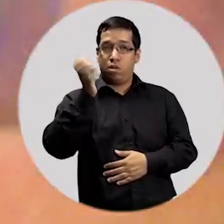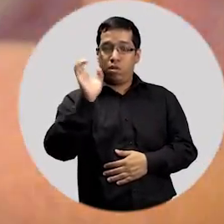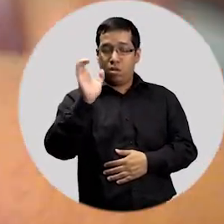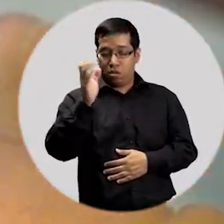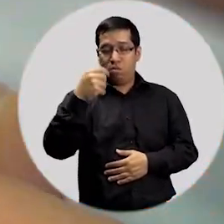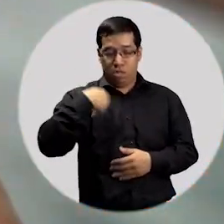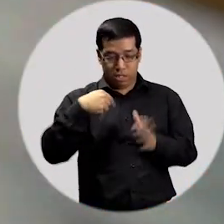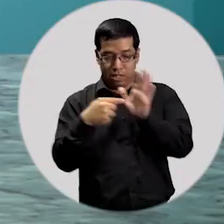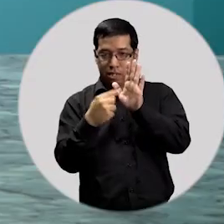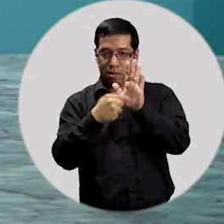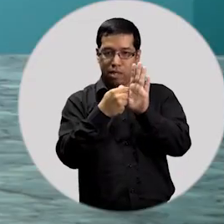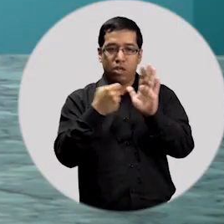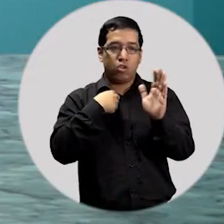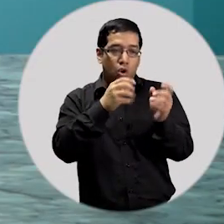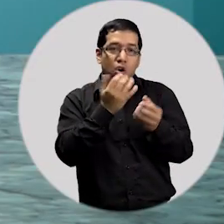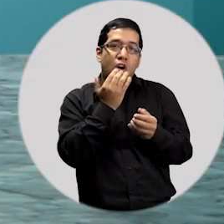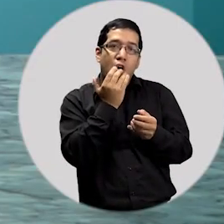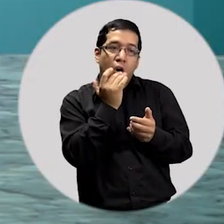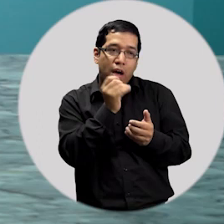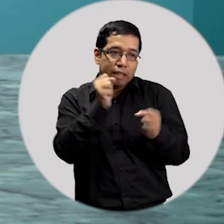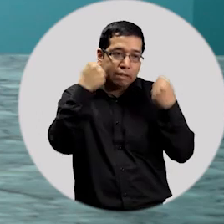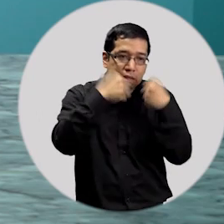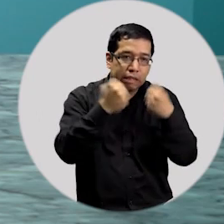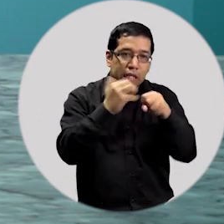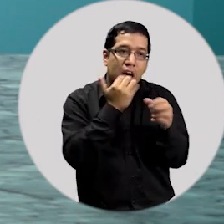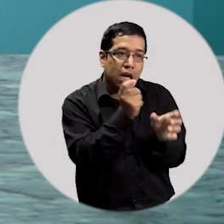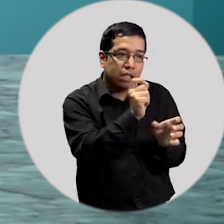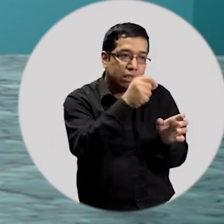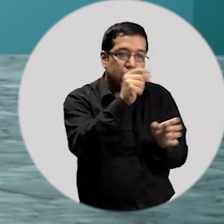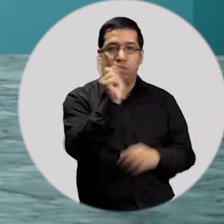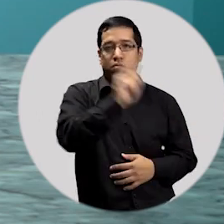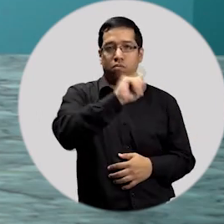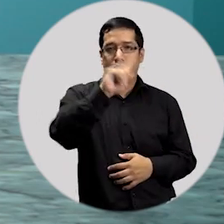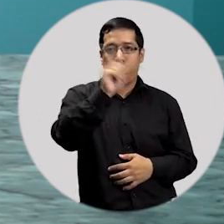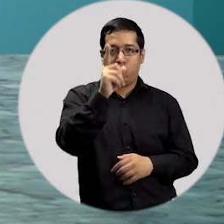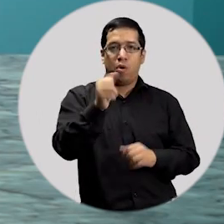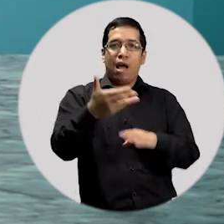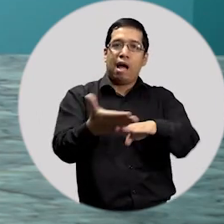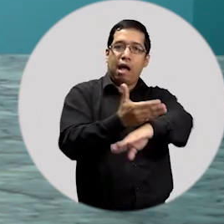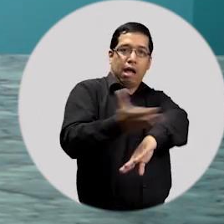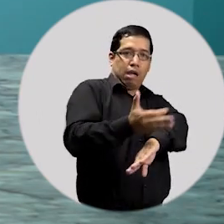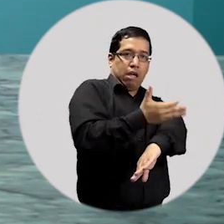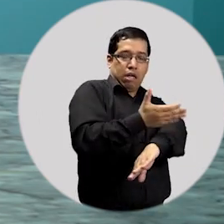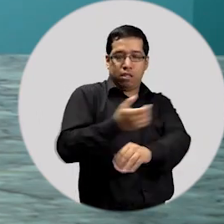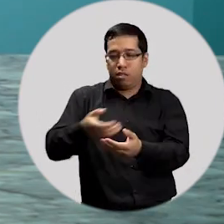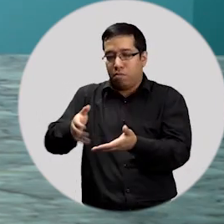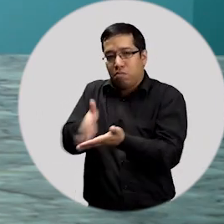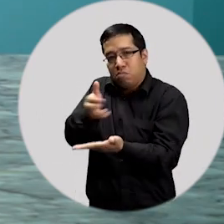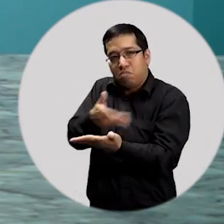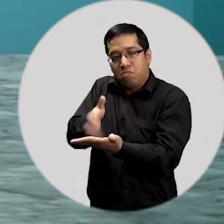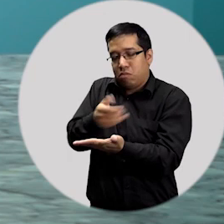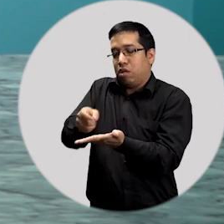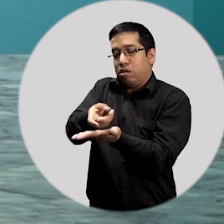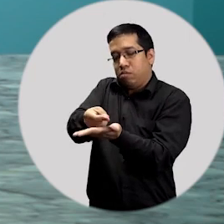empezamos desde abajo, es un poco complicado, porque capaz muchas veces no tenemos la posibilidad